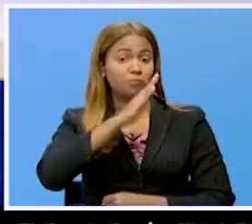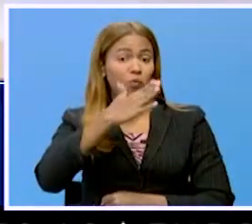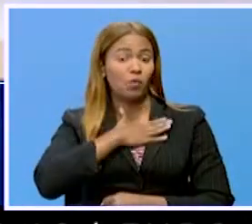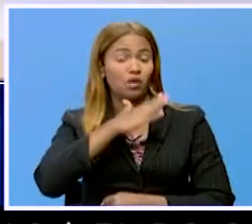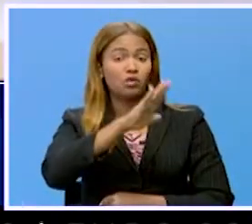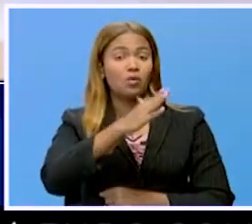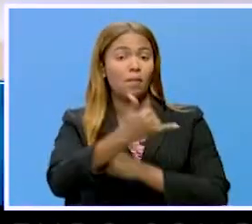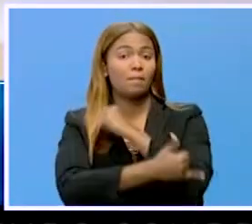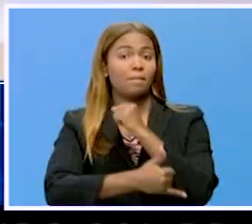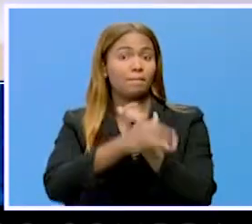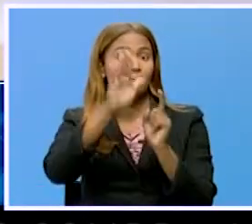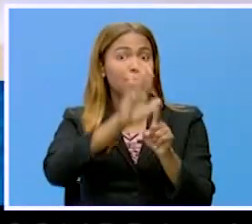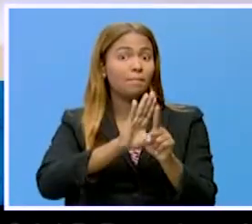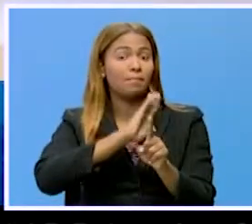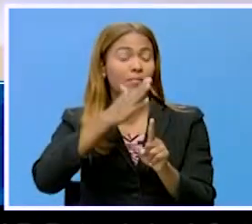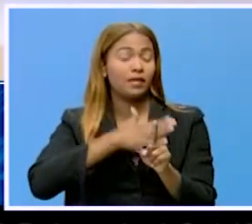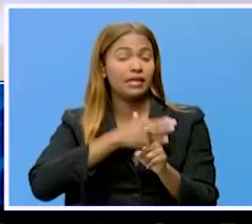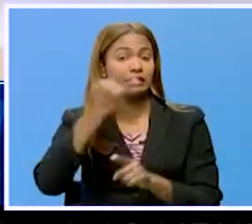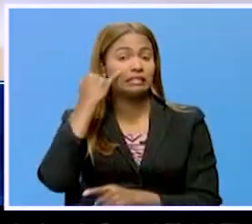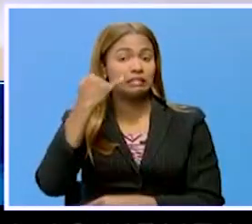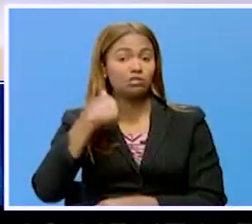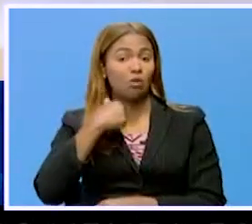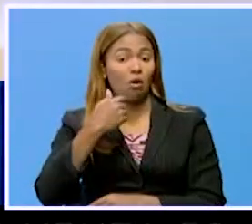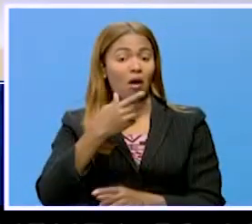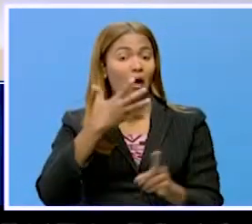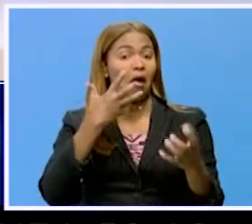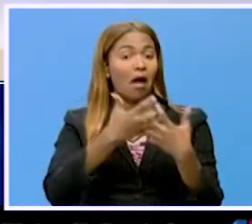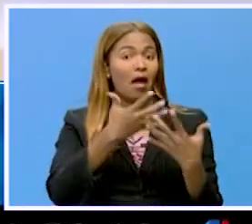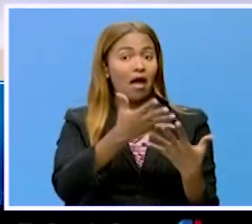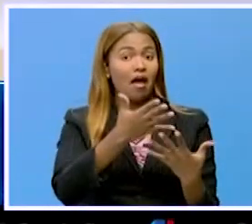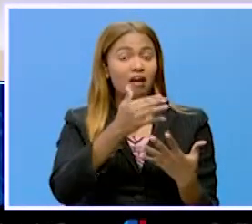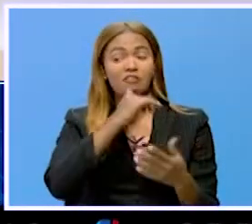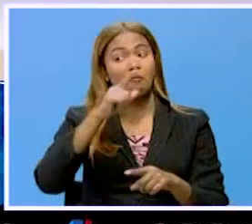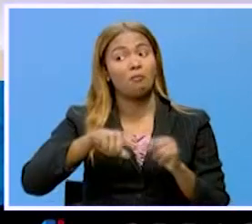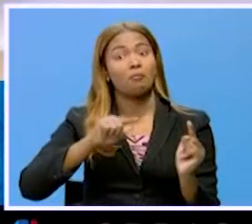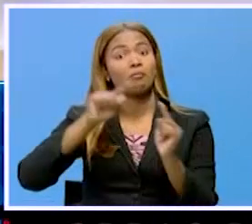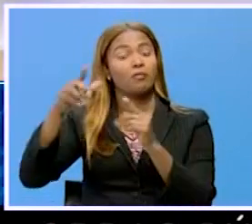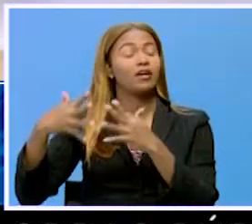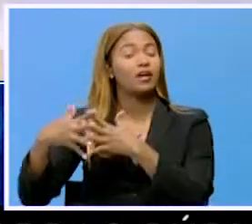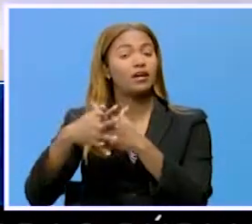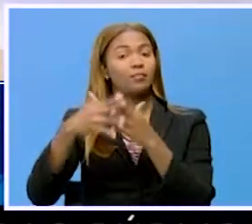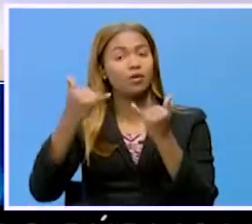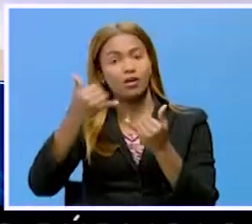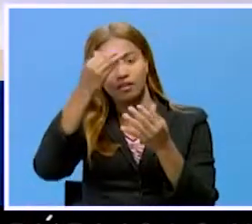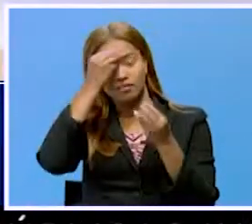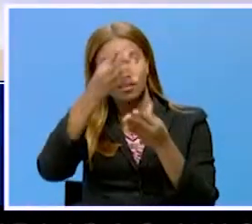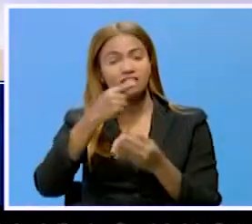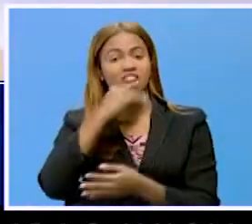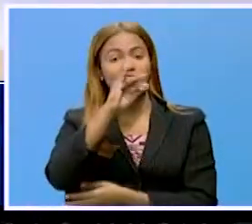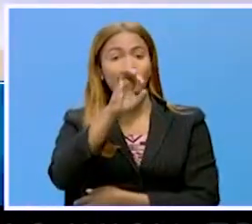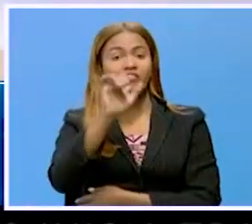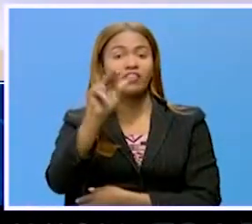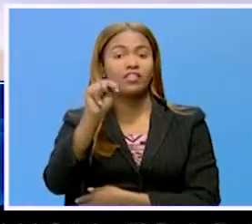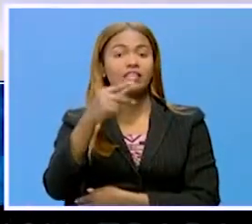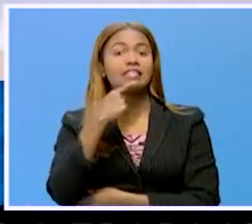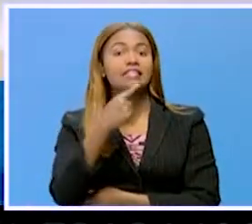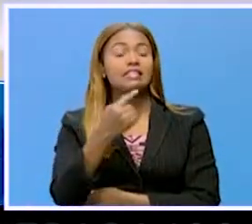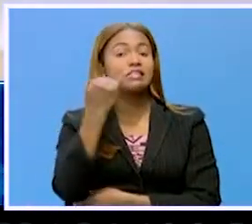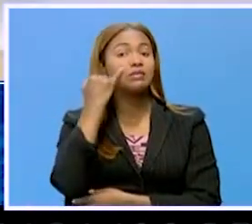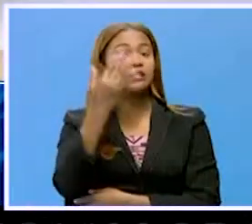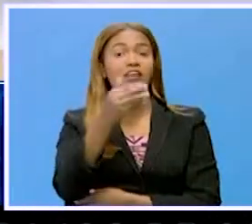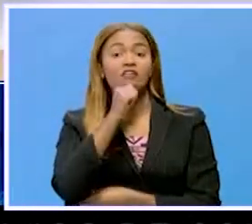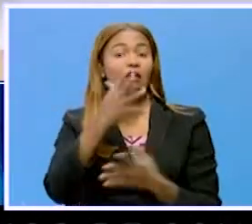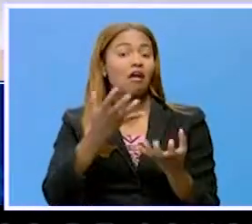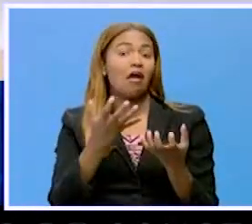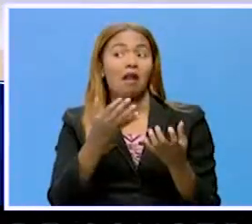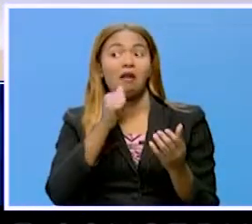que presiden. Oh. O sea que si yo me llevo de eso, yo jamás fuese a Estados Unidos, porque hoy ha dado una información Joe Biden que ha dicho, bueno, si usted no quiere,